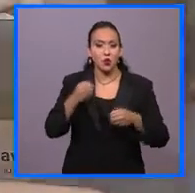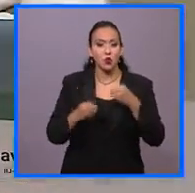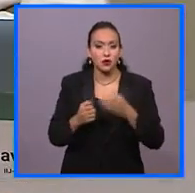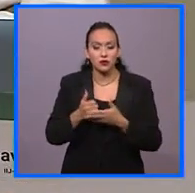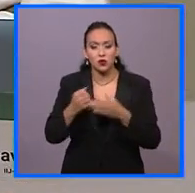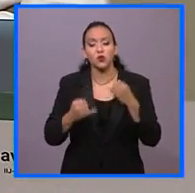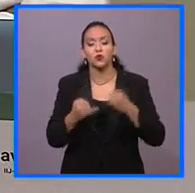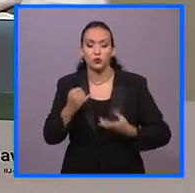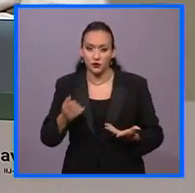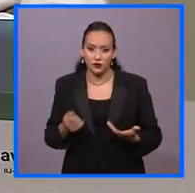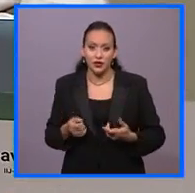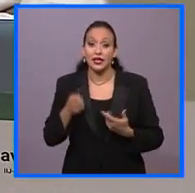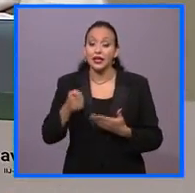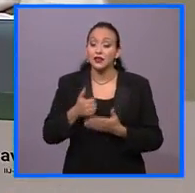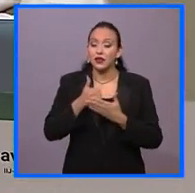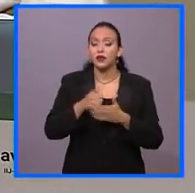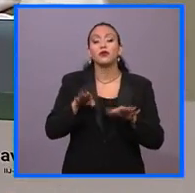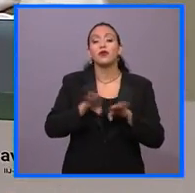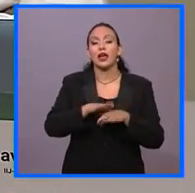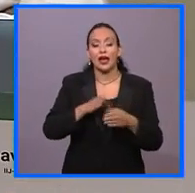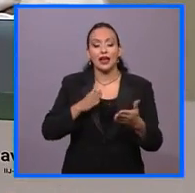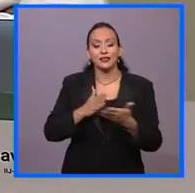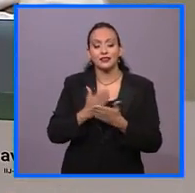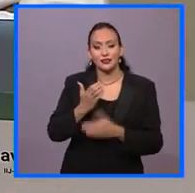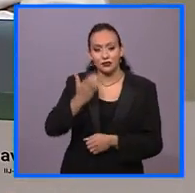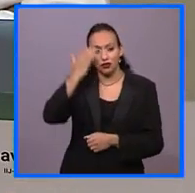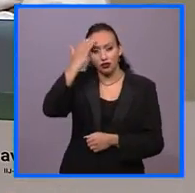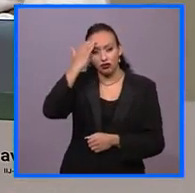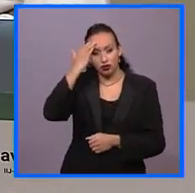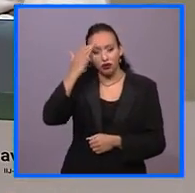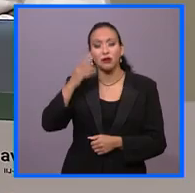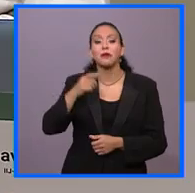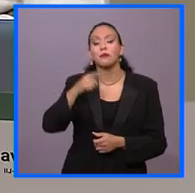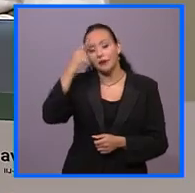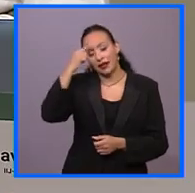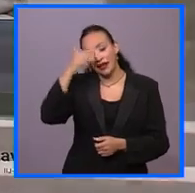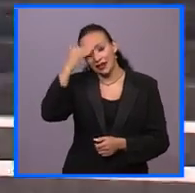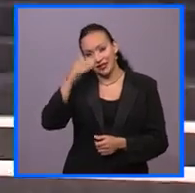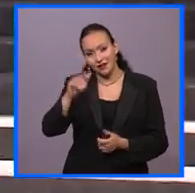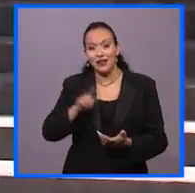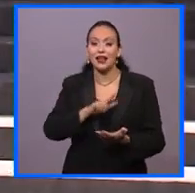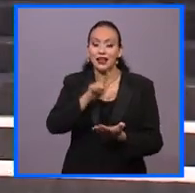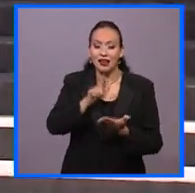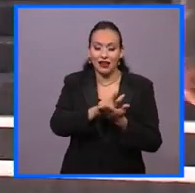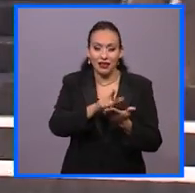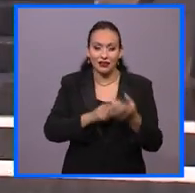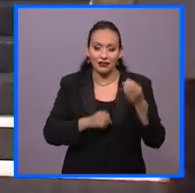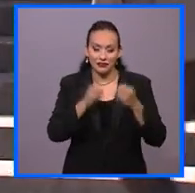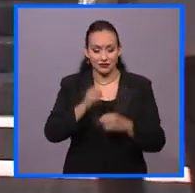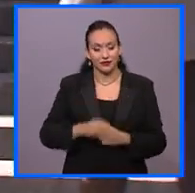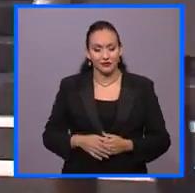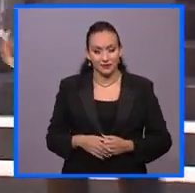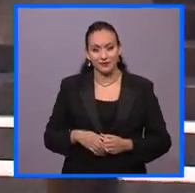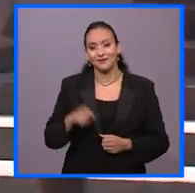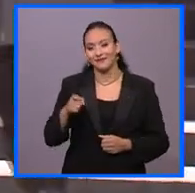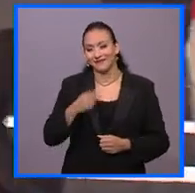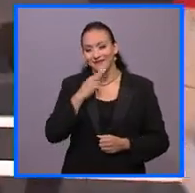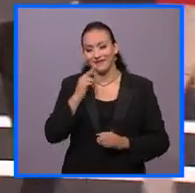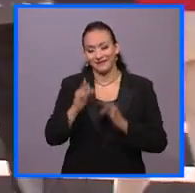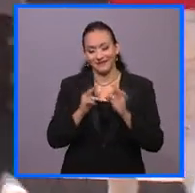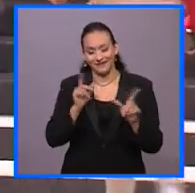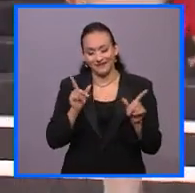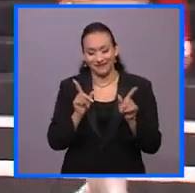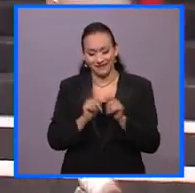calificaron como acceso al conocimiento del derecho judicial. Por ahora, el reporte que tenemos.